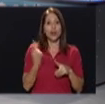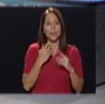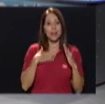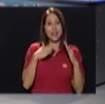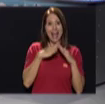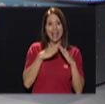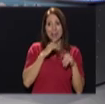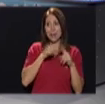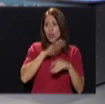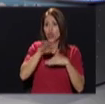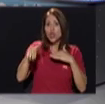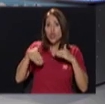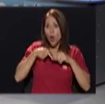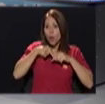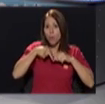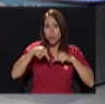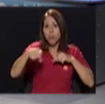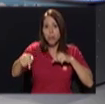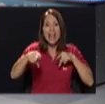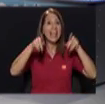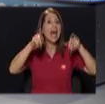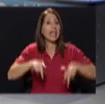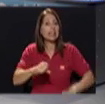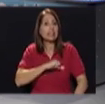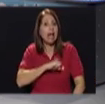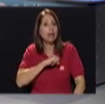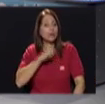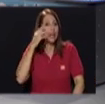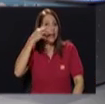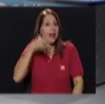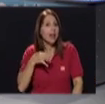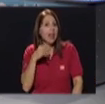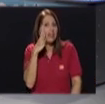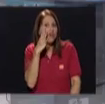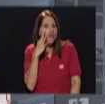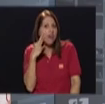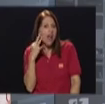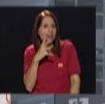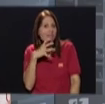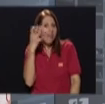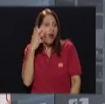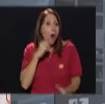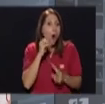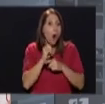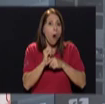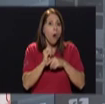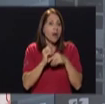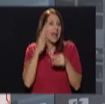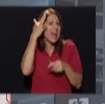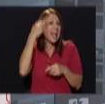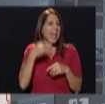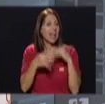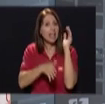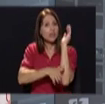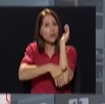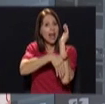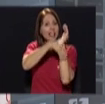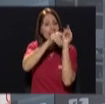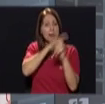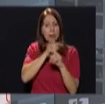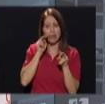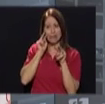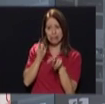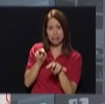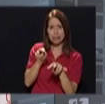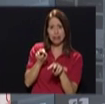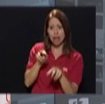gente se asusta, por supuesto, porque creen que es un gato callejero que llega o así, o una ardilla y de repente un día te